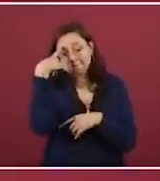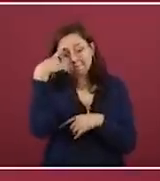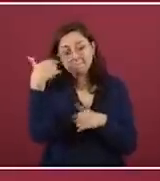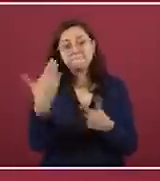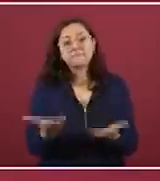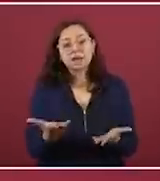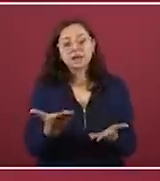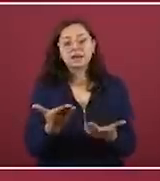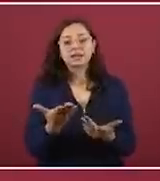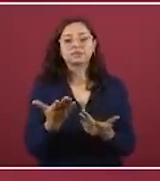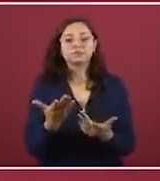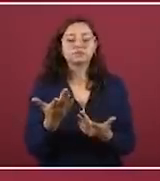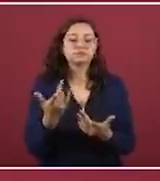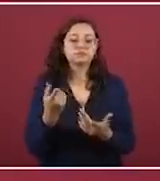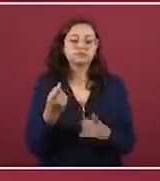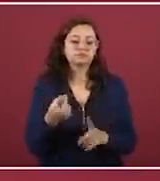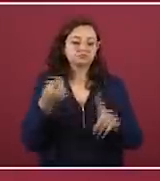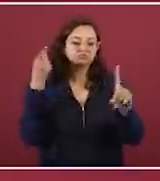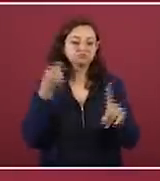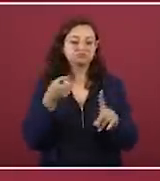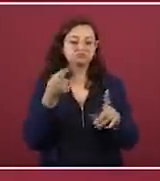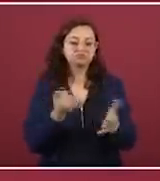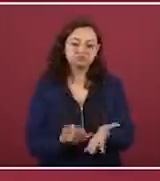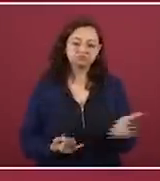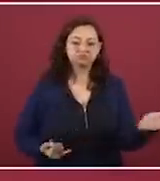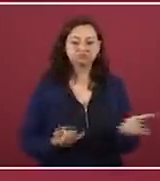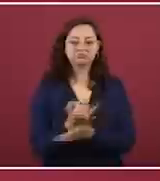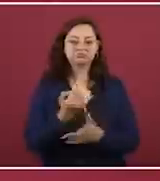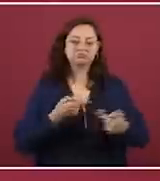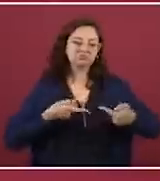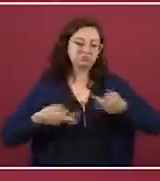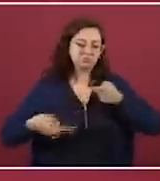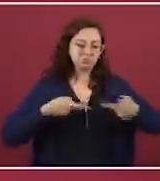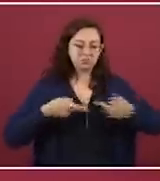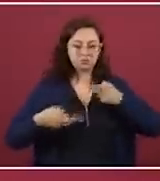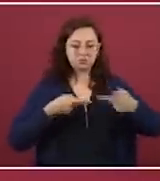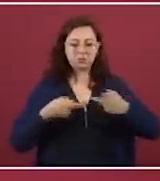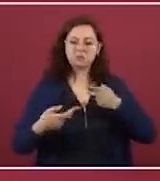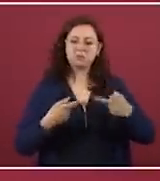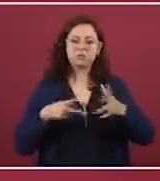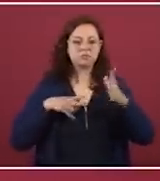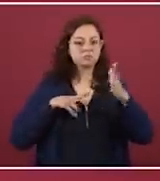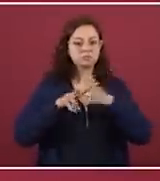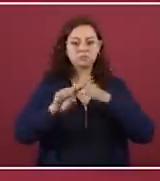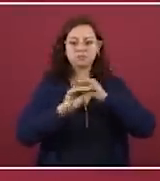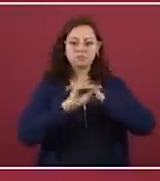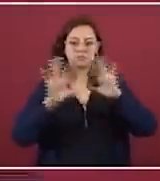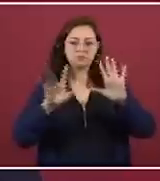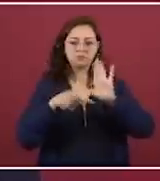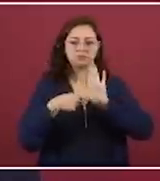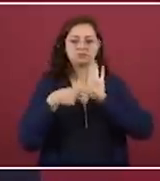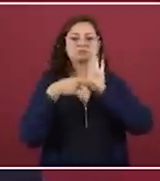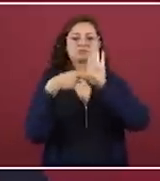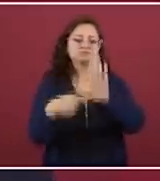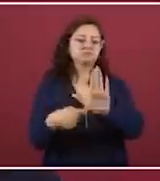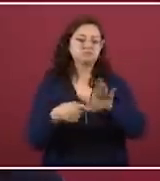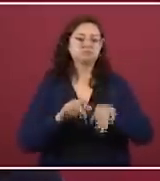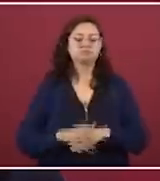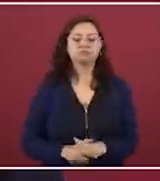definir sobre este plan de transparencia. Eso es